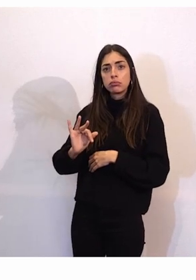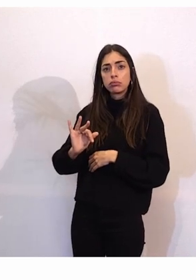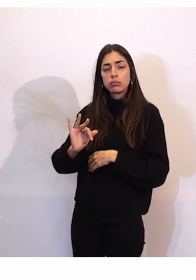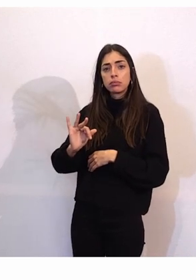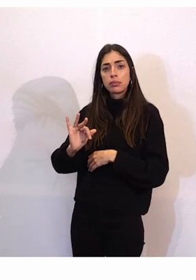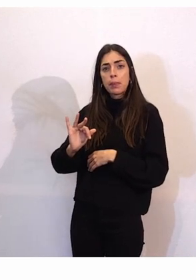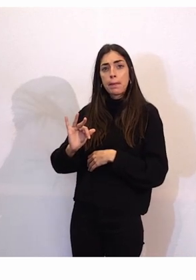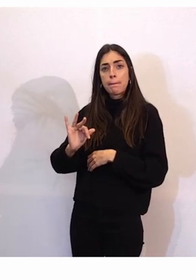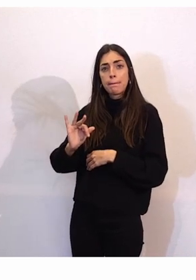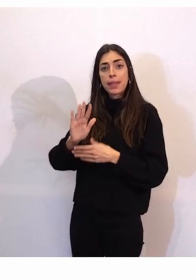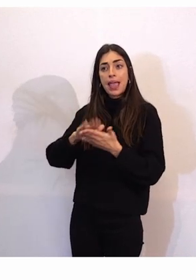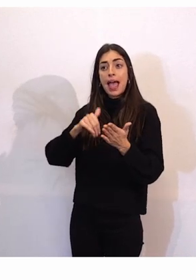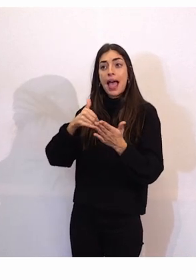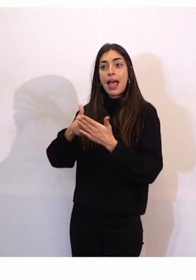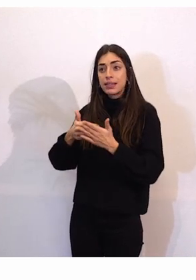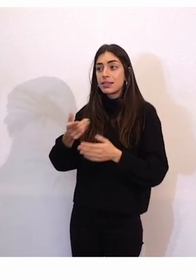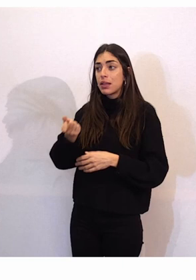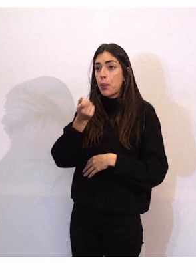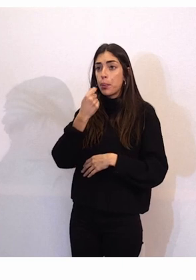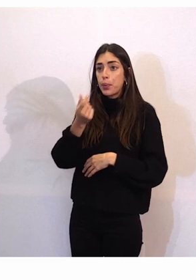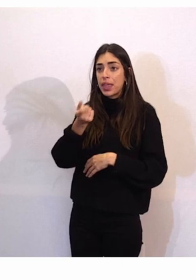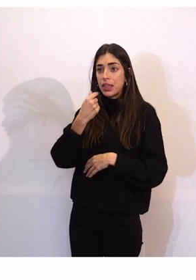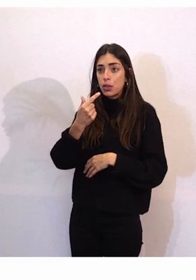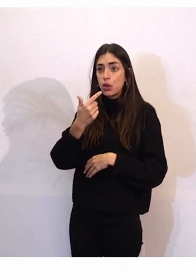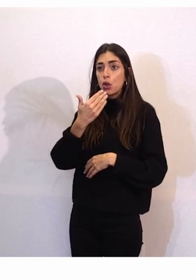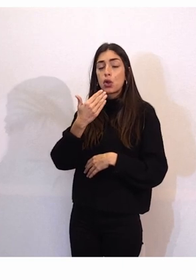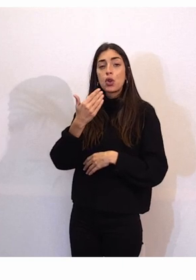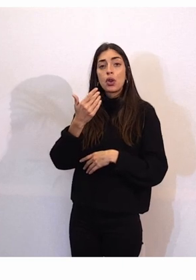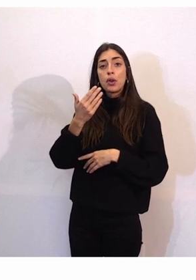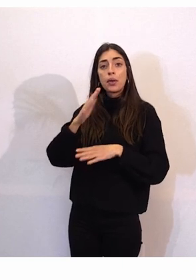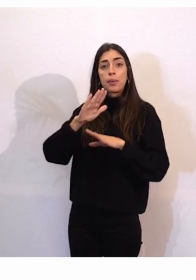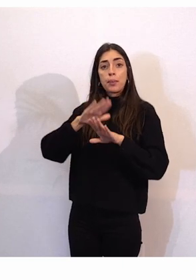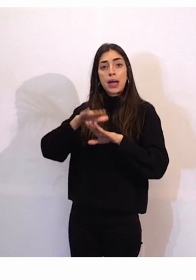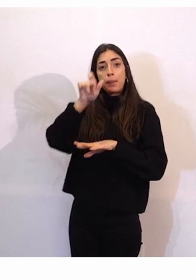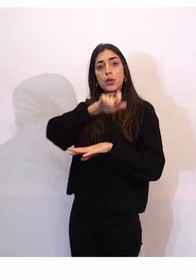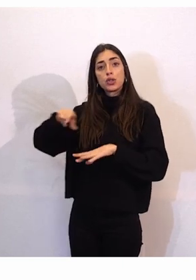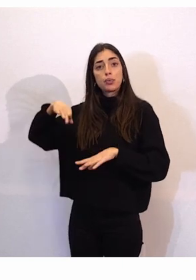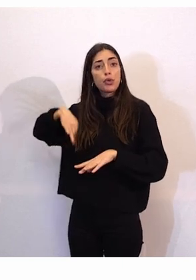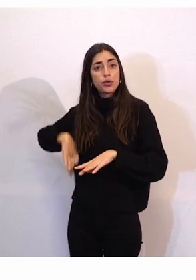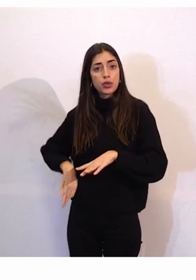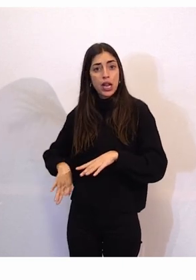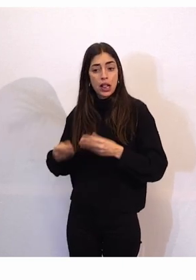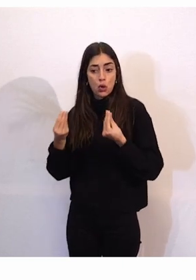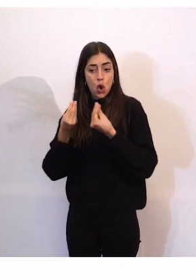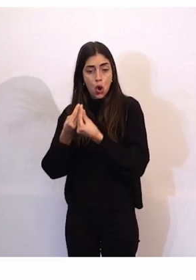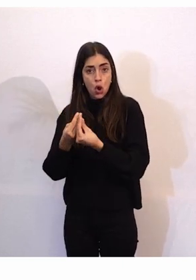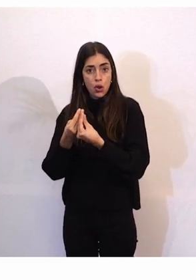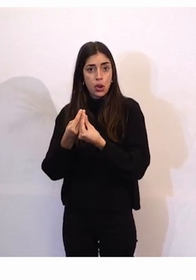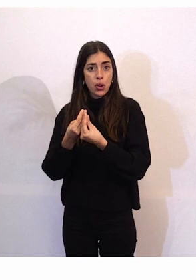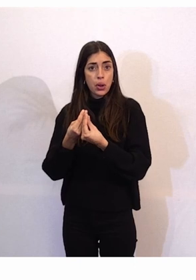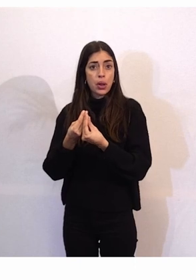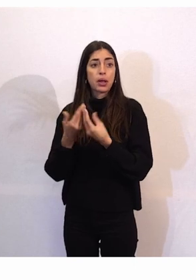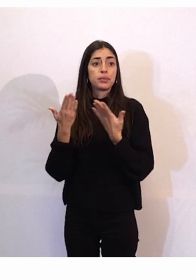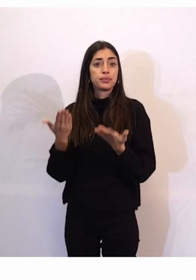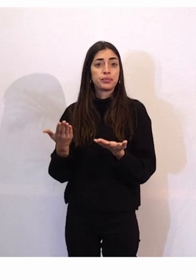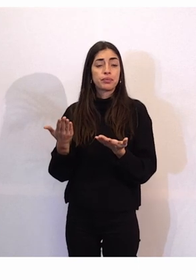esa medicación, o sea, los profesionales que están con ellos, Porque, por ejemplo, en esta ahora